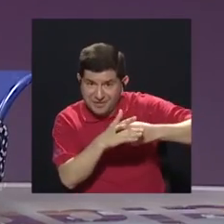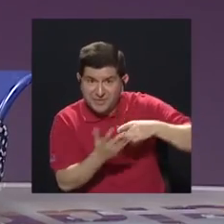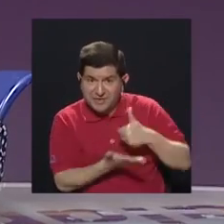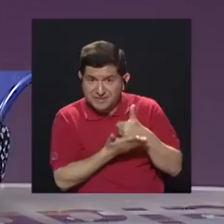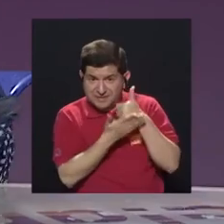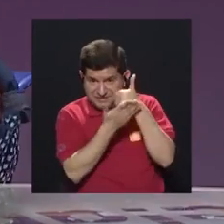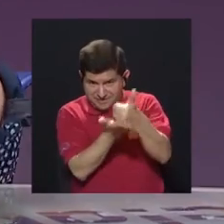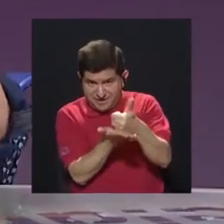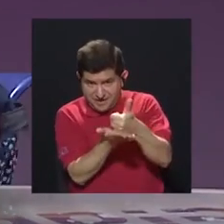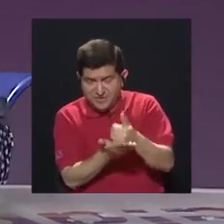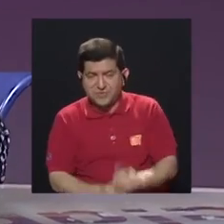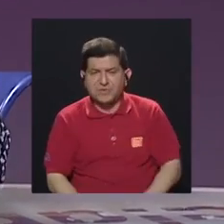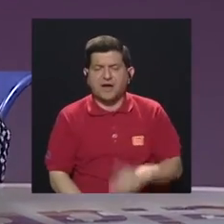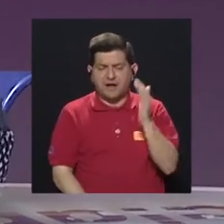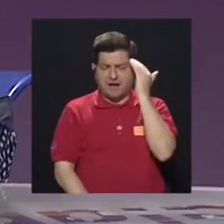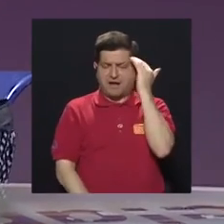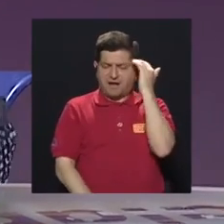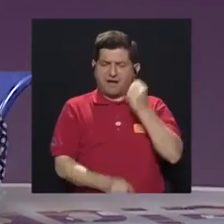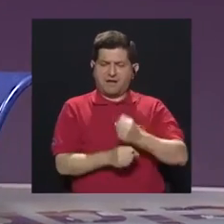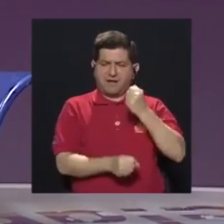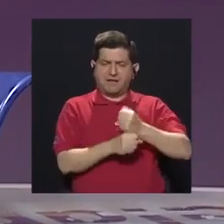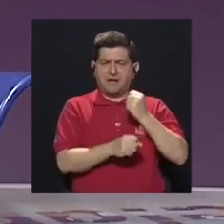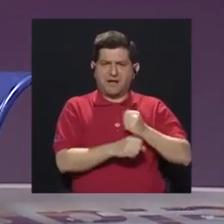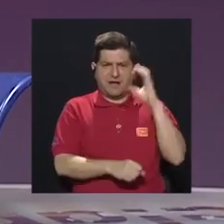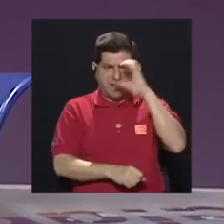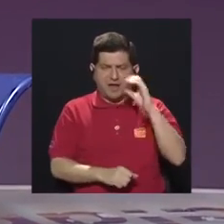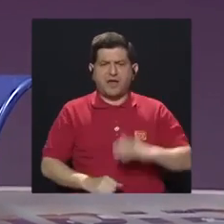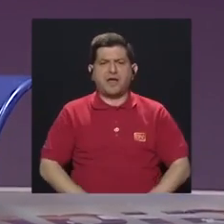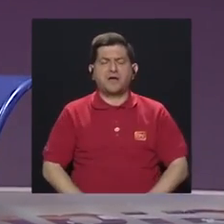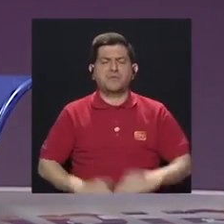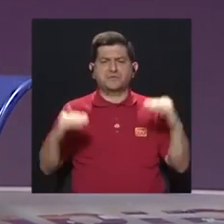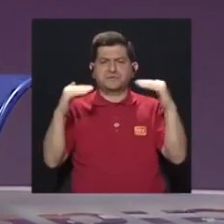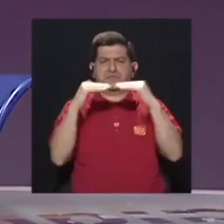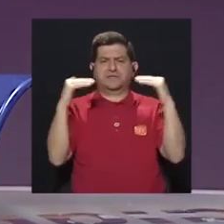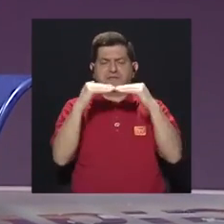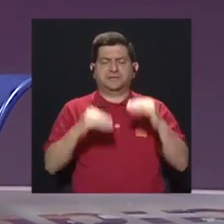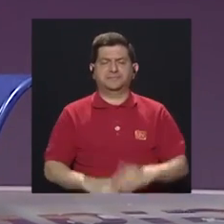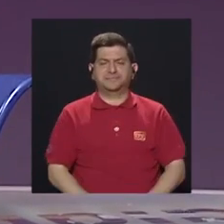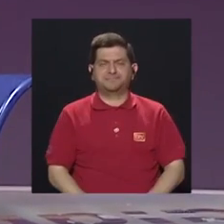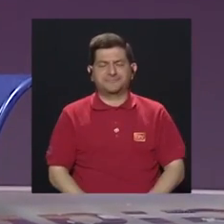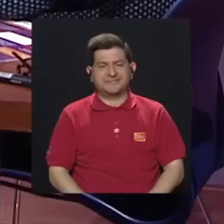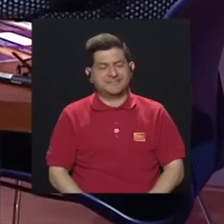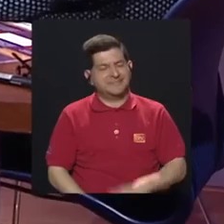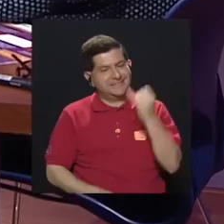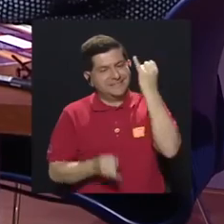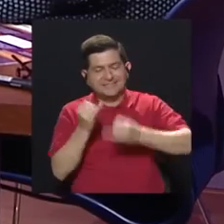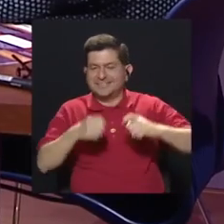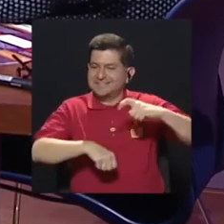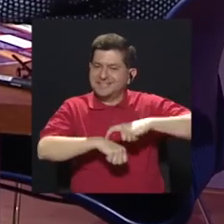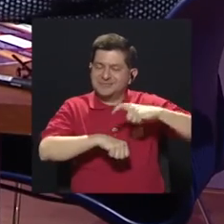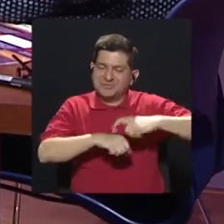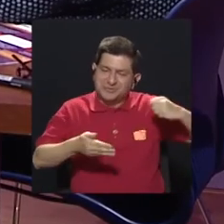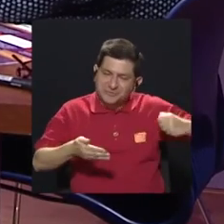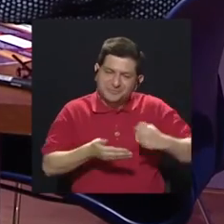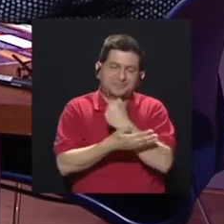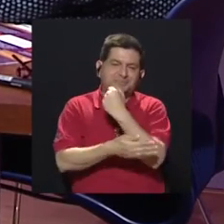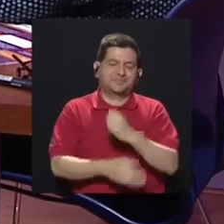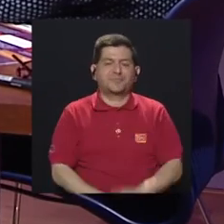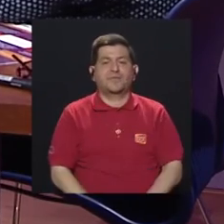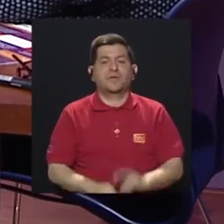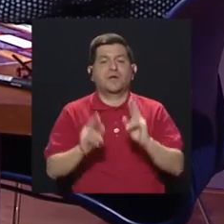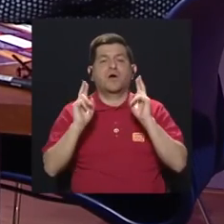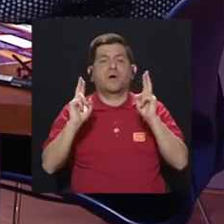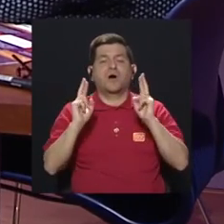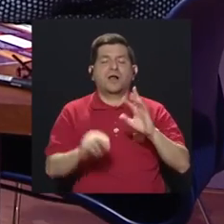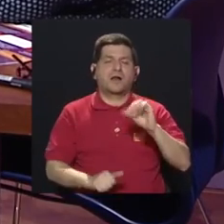pueden permitir a ser más conscientes su trabajo en la búsqueda de la equidad lamentablemente nos quedamos sin tiempo ojalá que podamos en